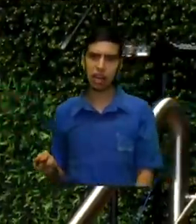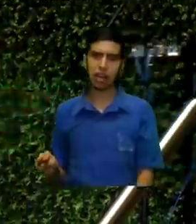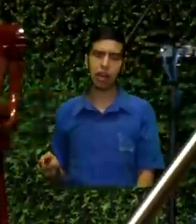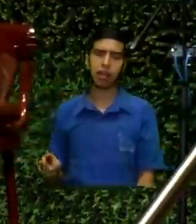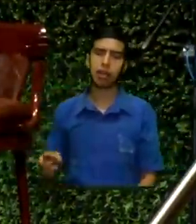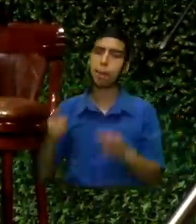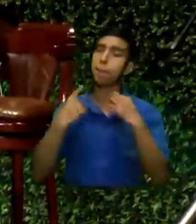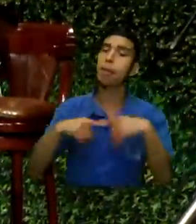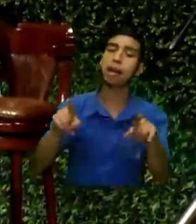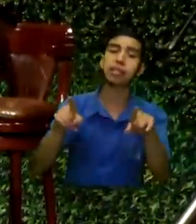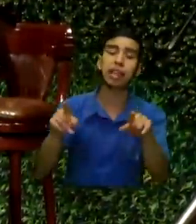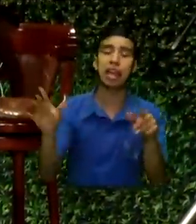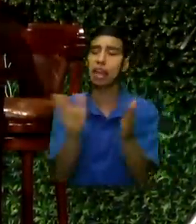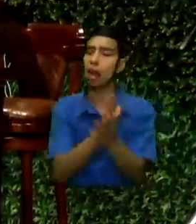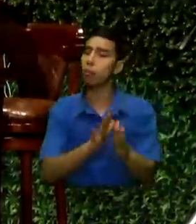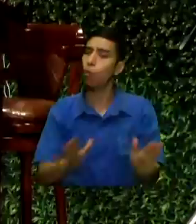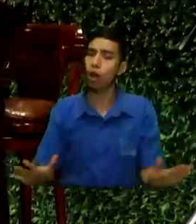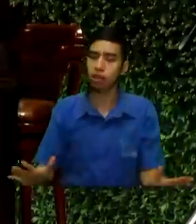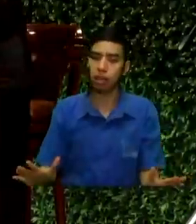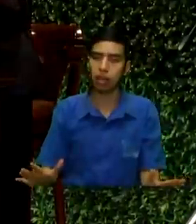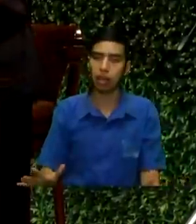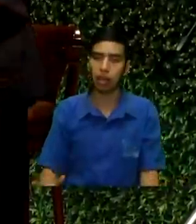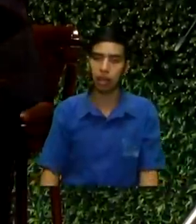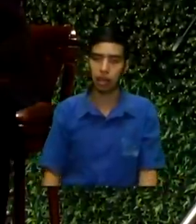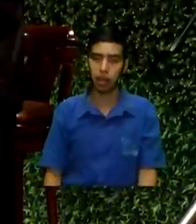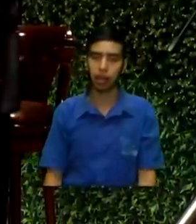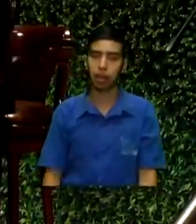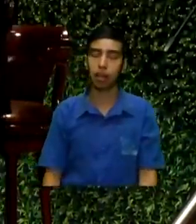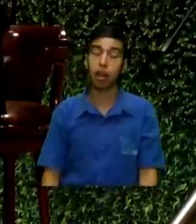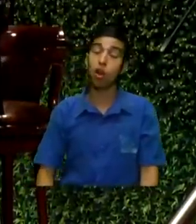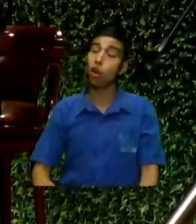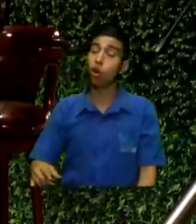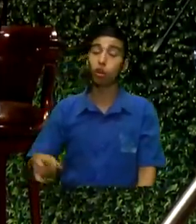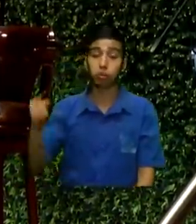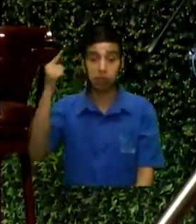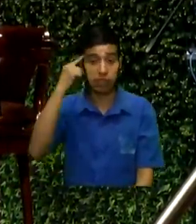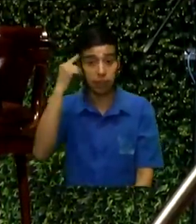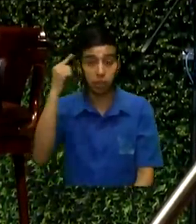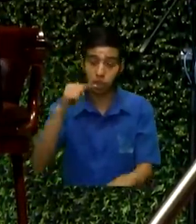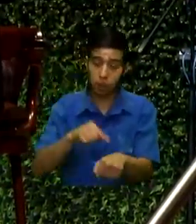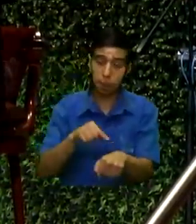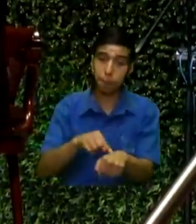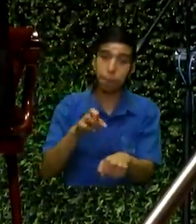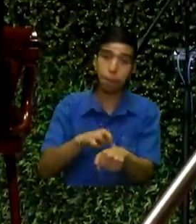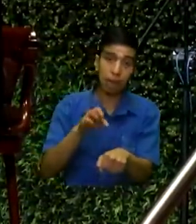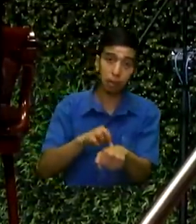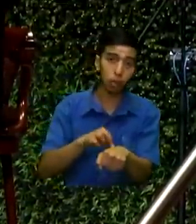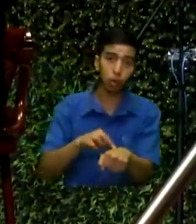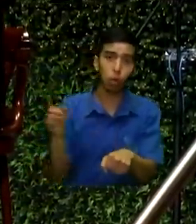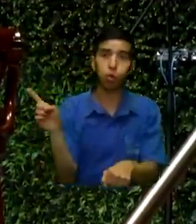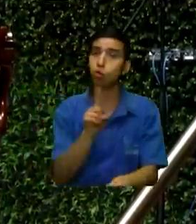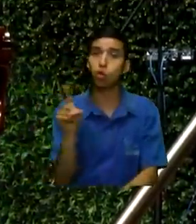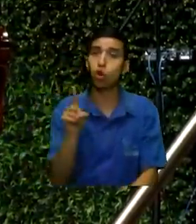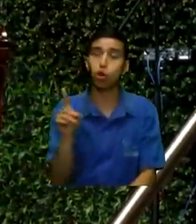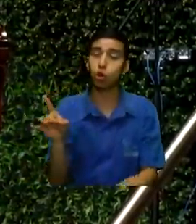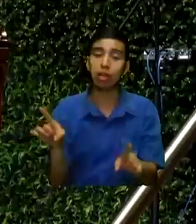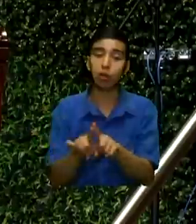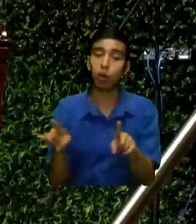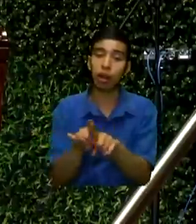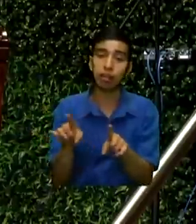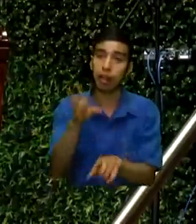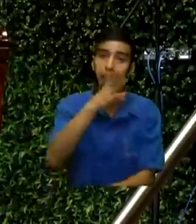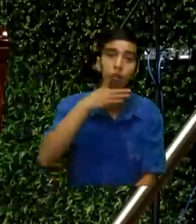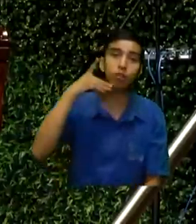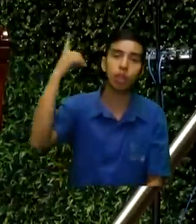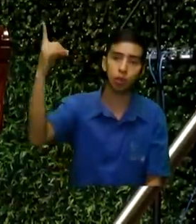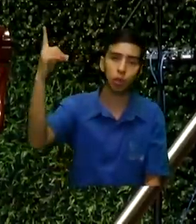dijeron. O sea, los pensamientos de Pedro no eran los pensamientos de Dios. A veces nosotros, nuestros pensamientos